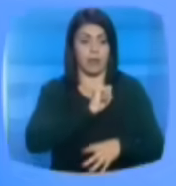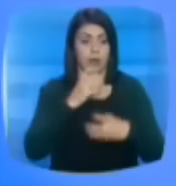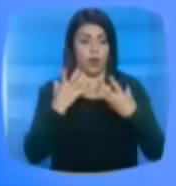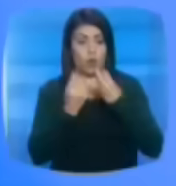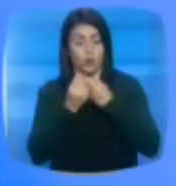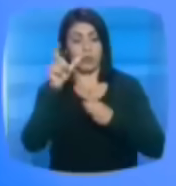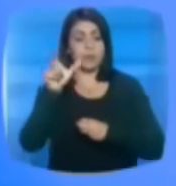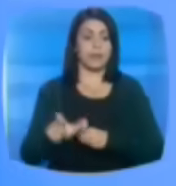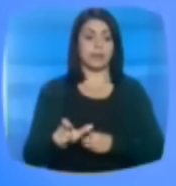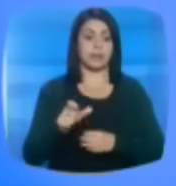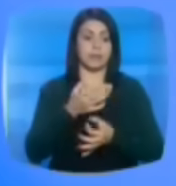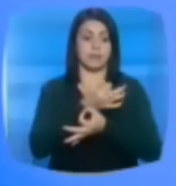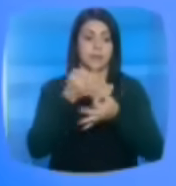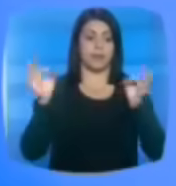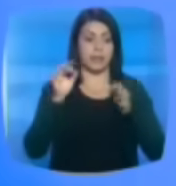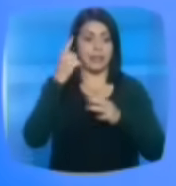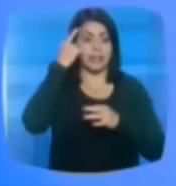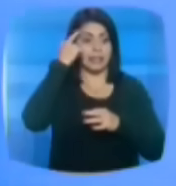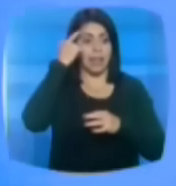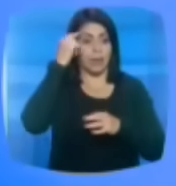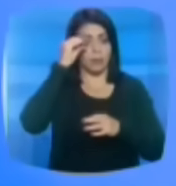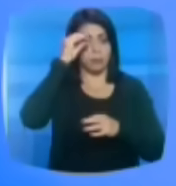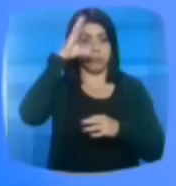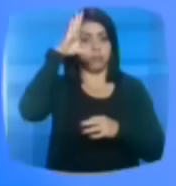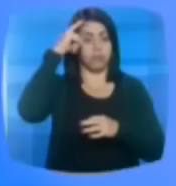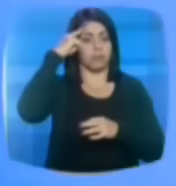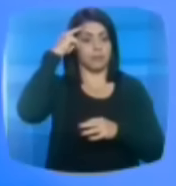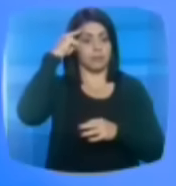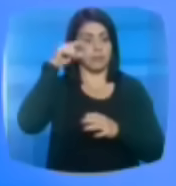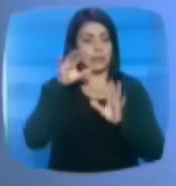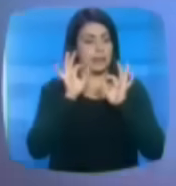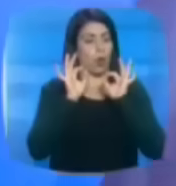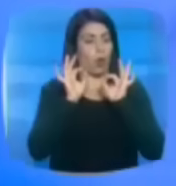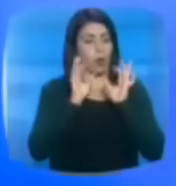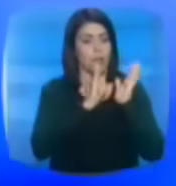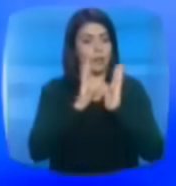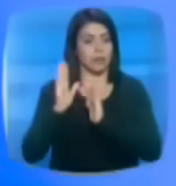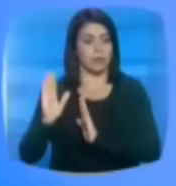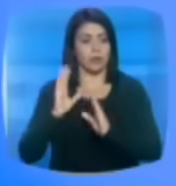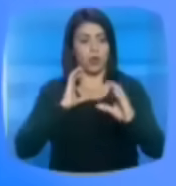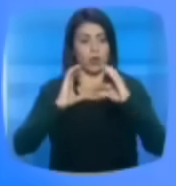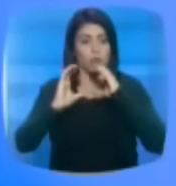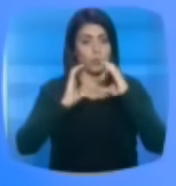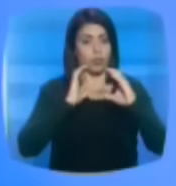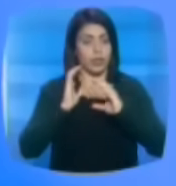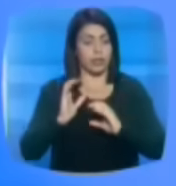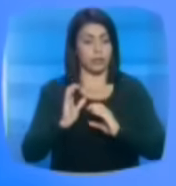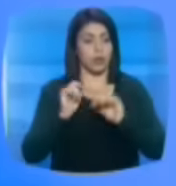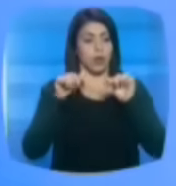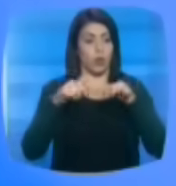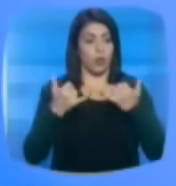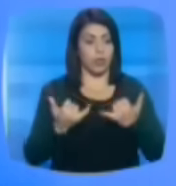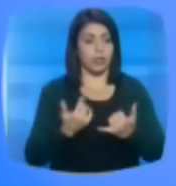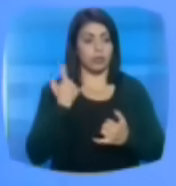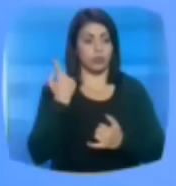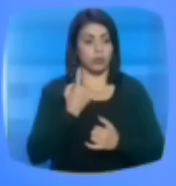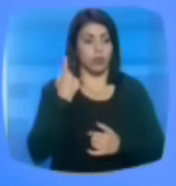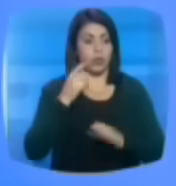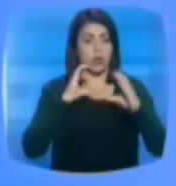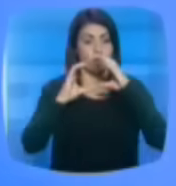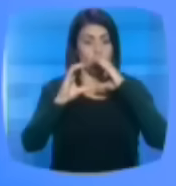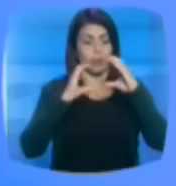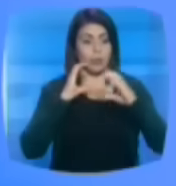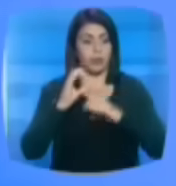una persona tan correcta, que sabe tanto y es tan meticuloso con el tema de la comunicación. En esta oportunidad no solo hablaremos